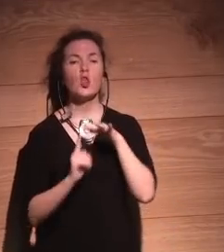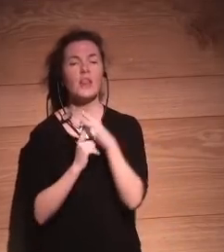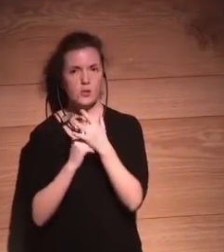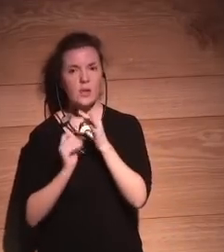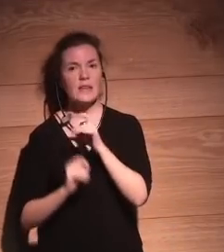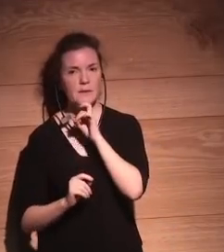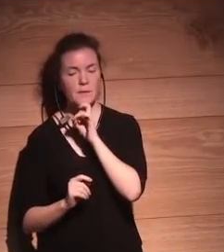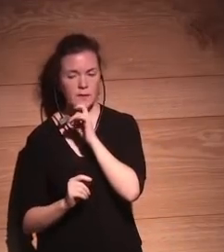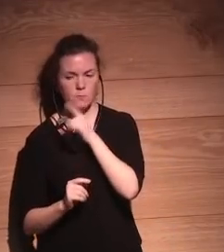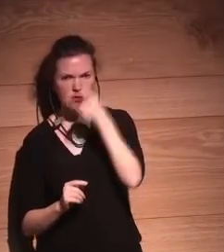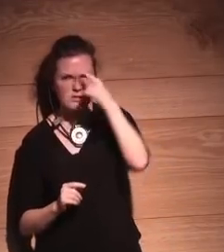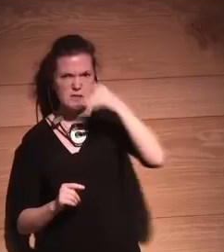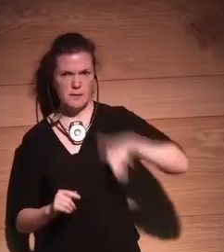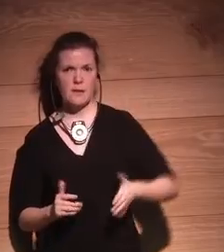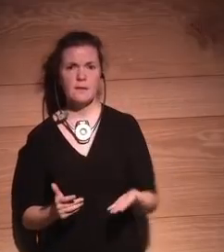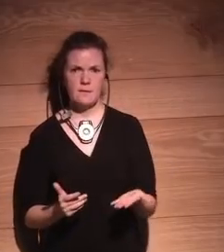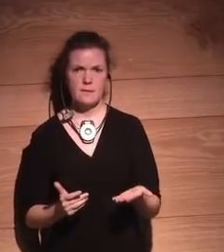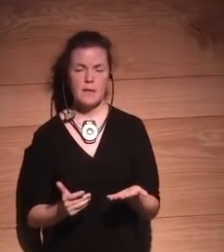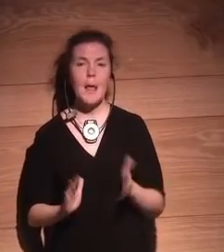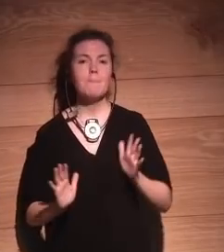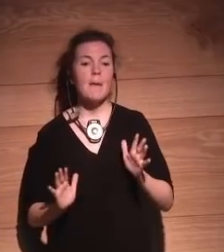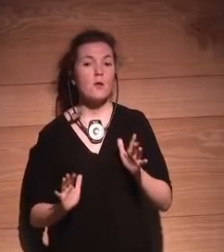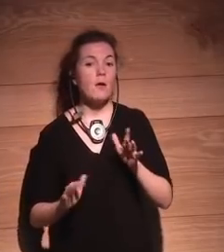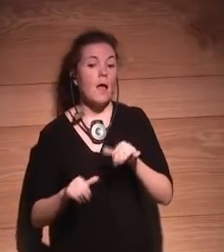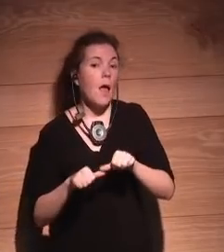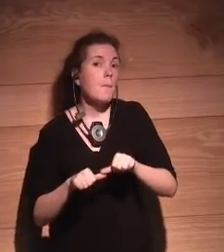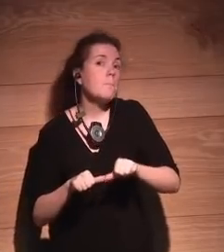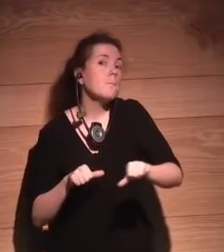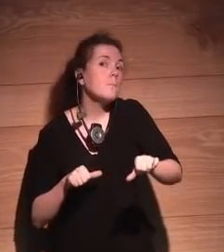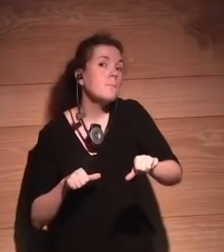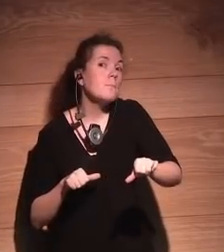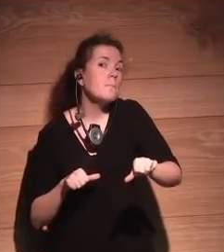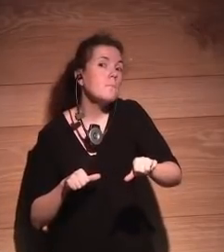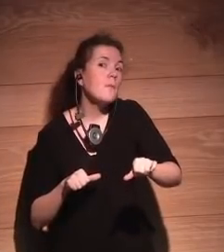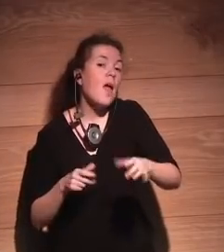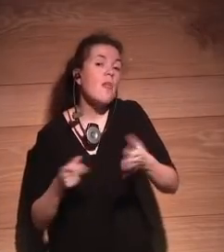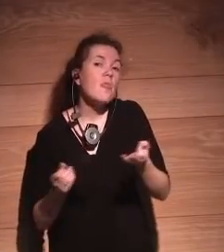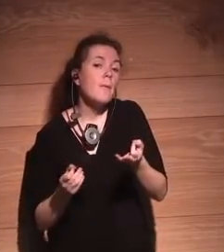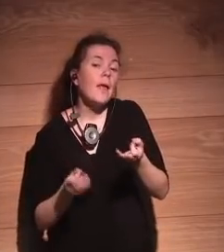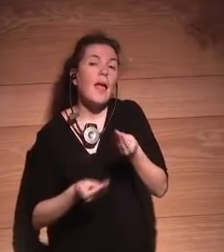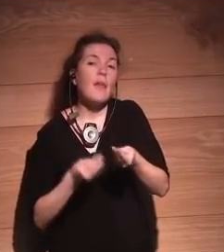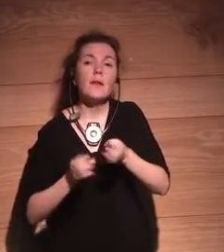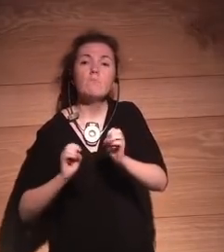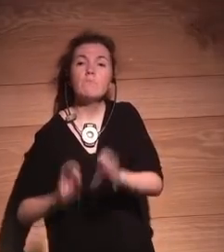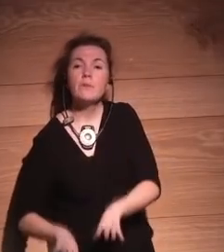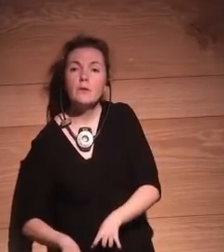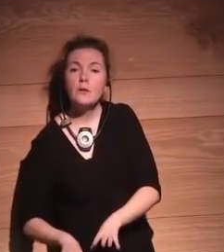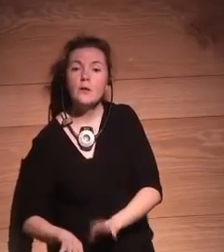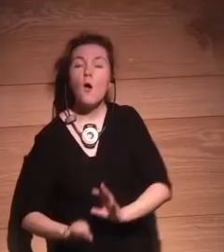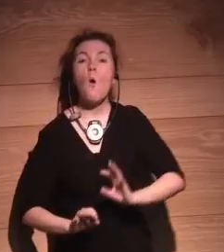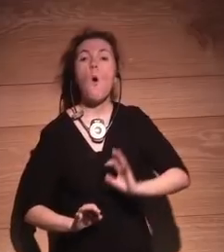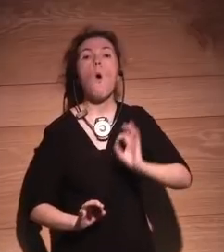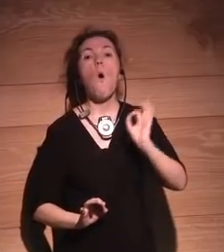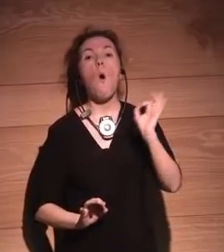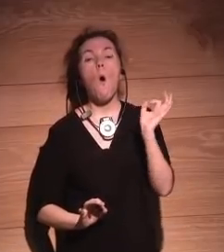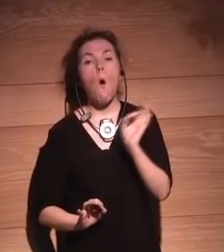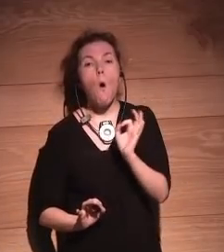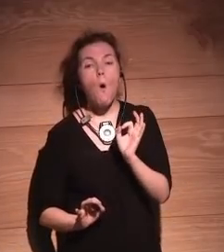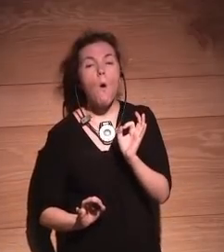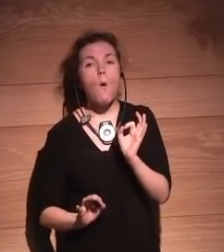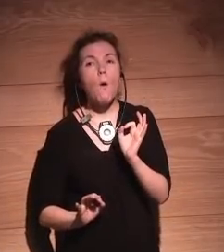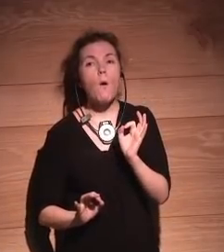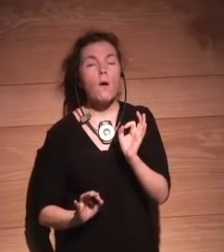difícil, contamos con ello, pero a partir de ahí, o bien tiramos la toalla, o bien tú consideras que sigues